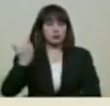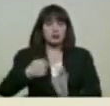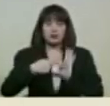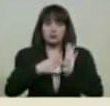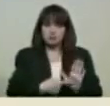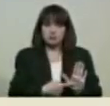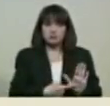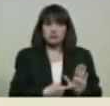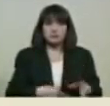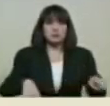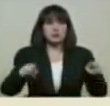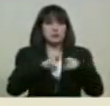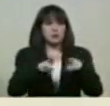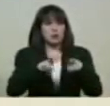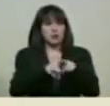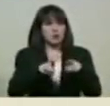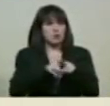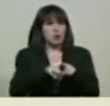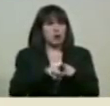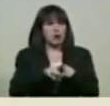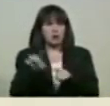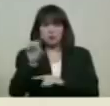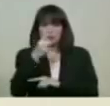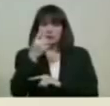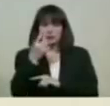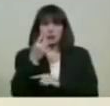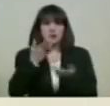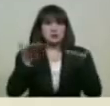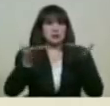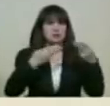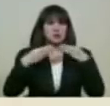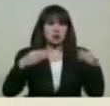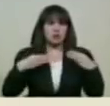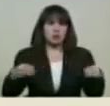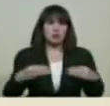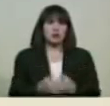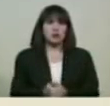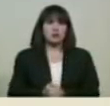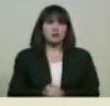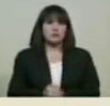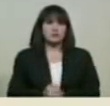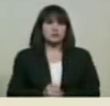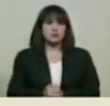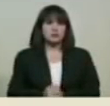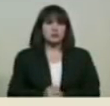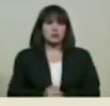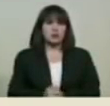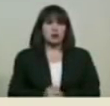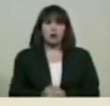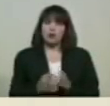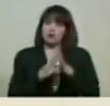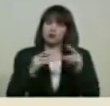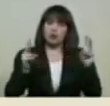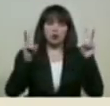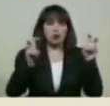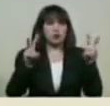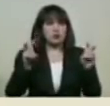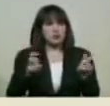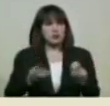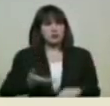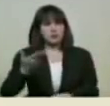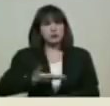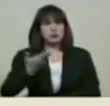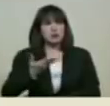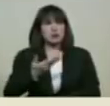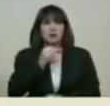prioritaria, al igual que los principales servicios públicos. Así que bueno, estos han sido los temas que hemos abordado